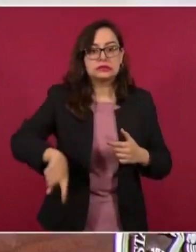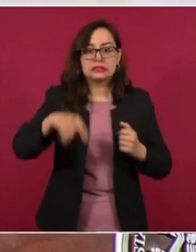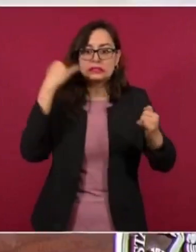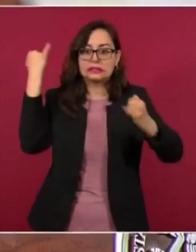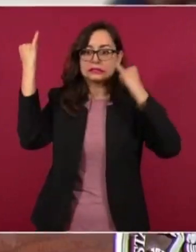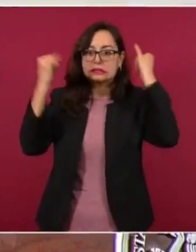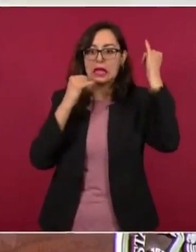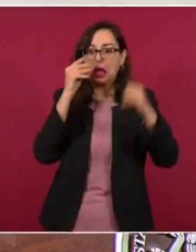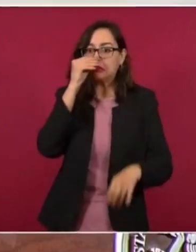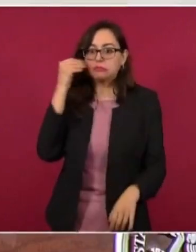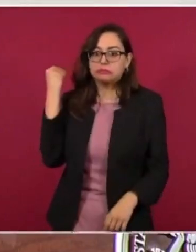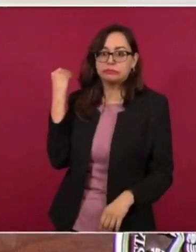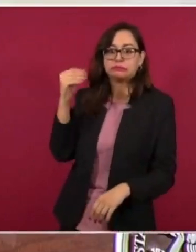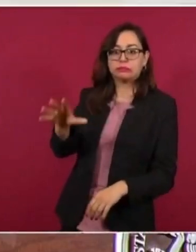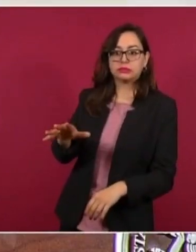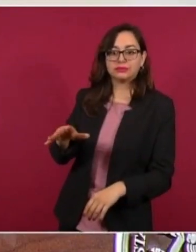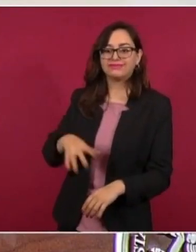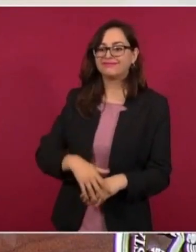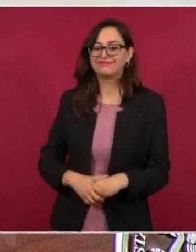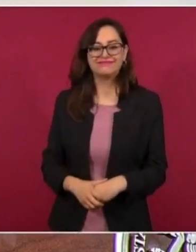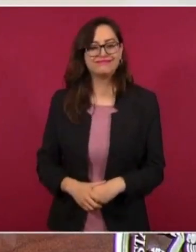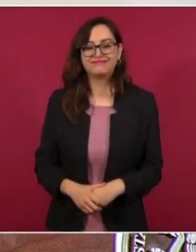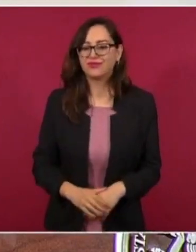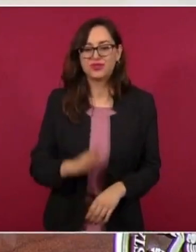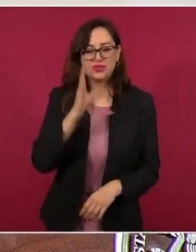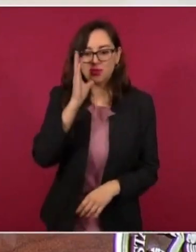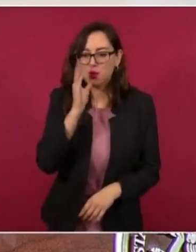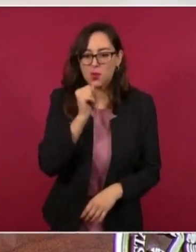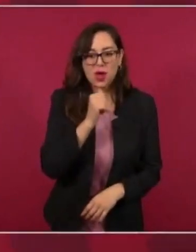Esto aplica por parejo.